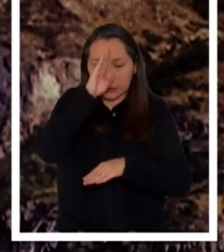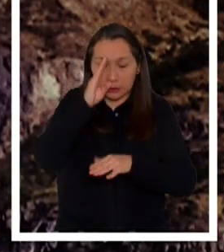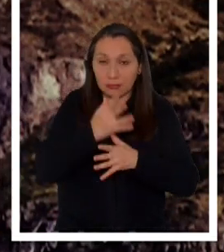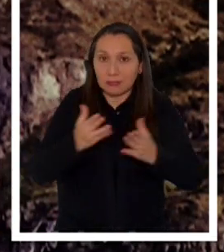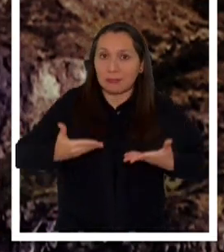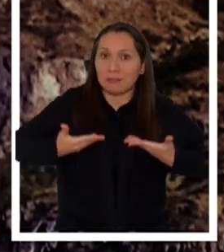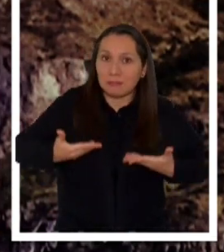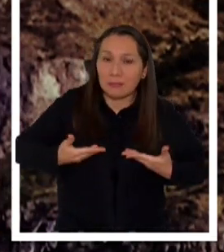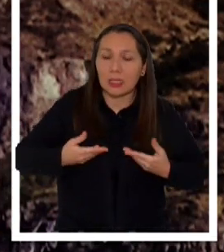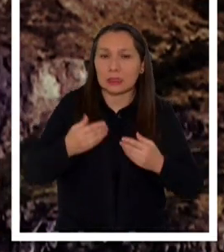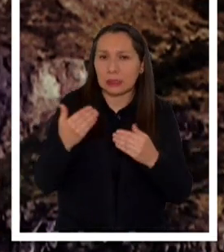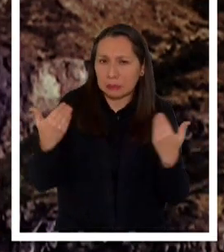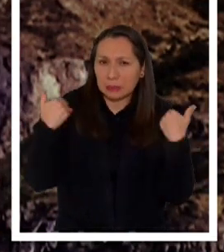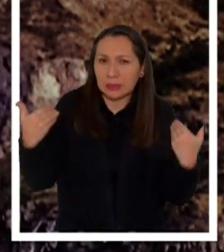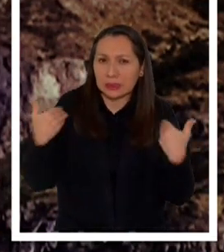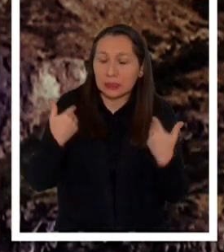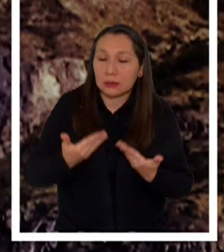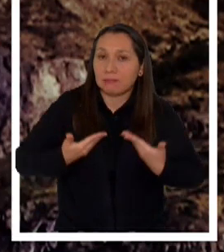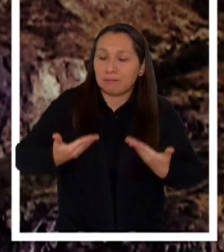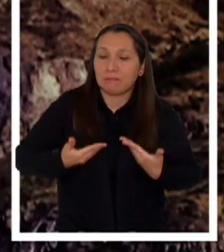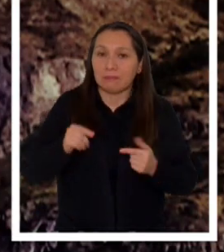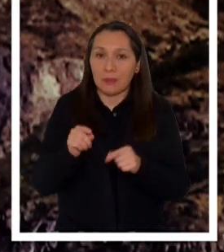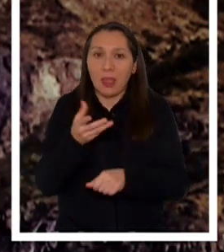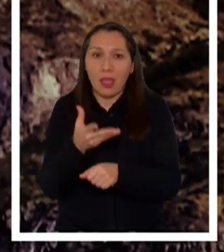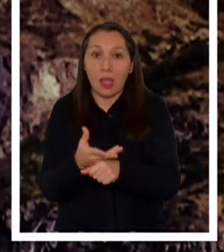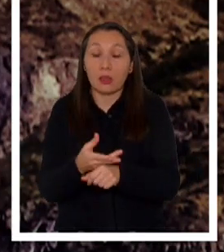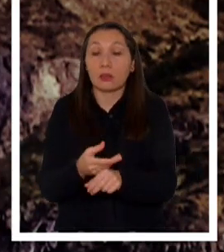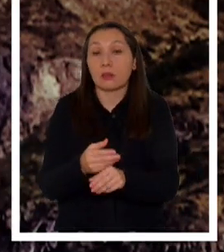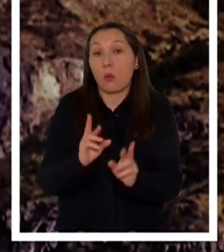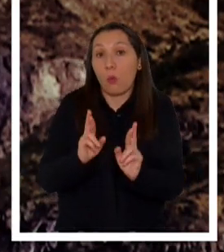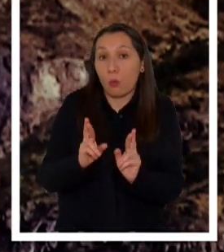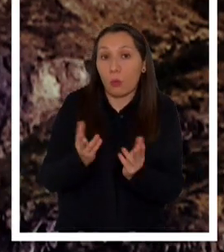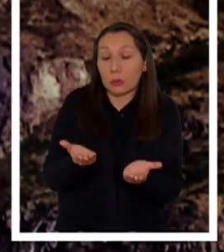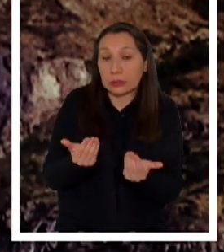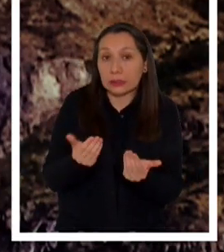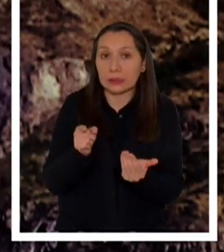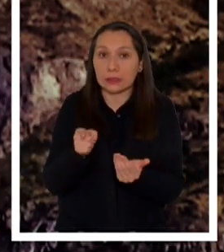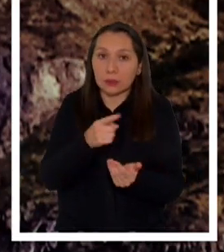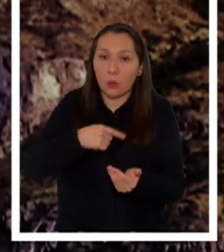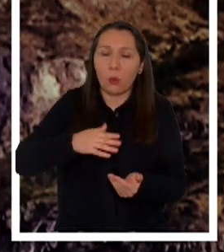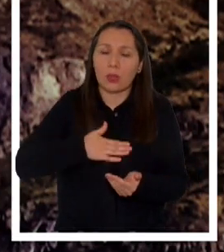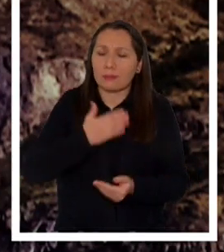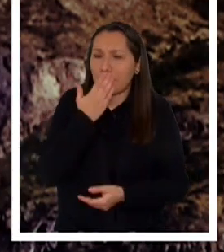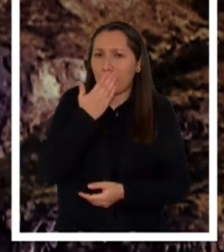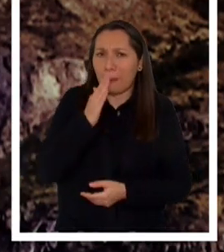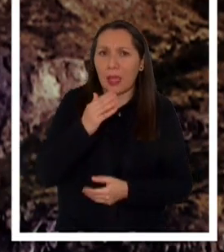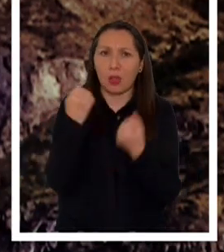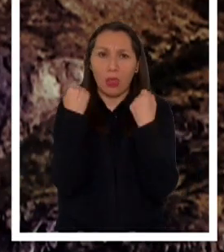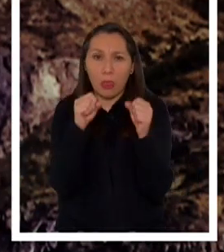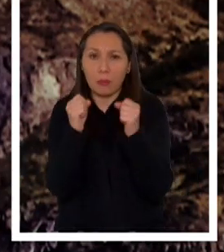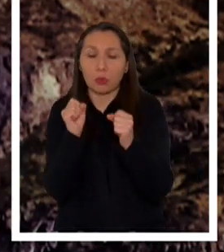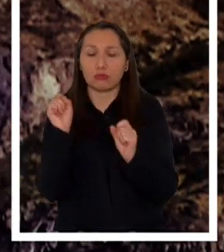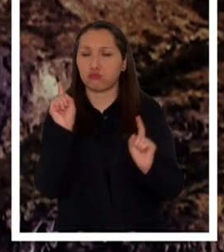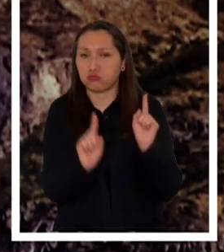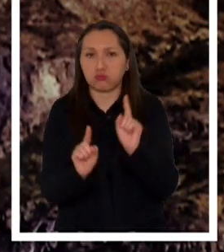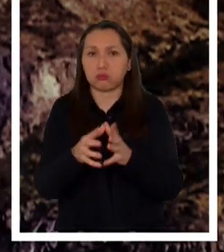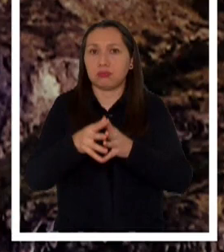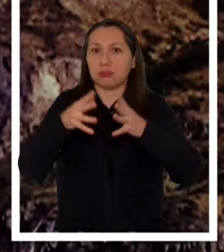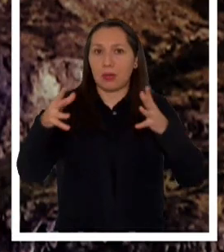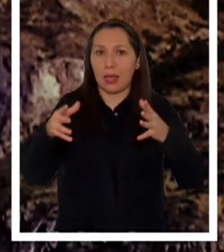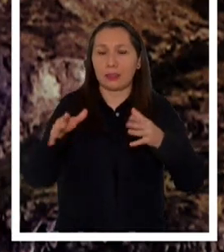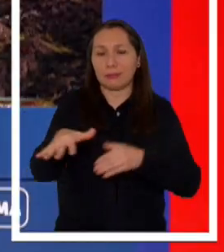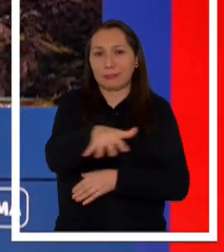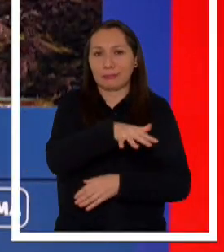una gran motivación un tremendo incentivo y espero efectivamente que nuestros mejores exponentes puedan estar en este gran